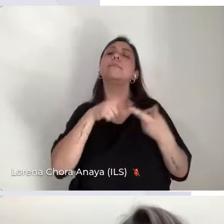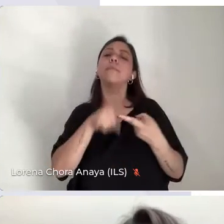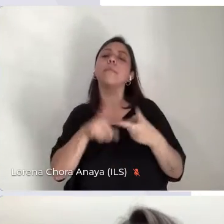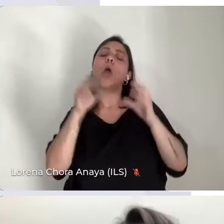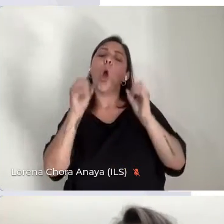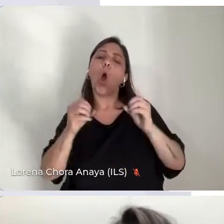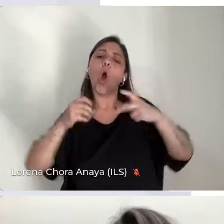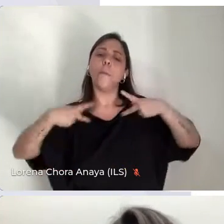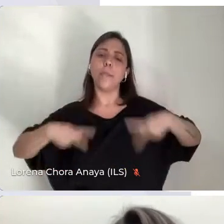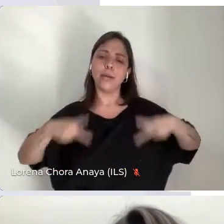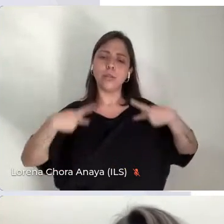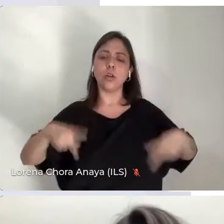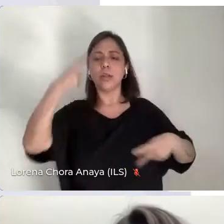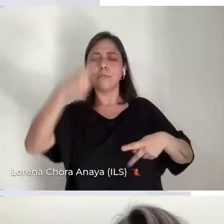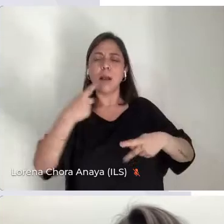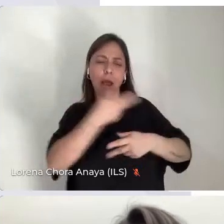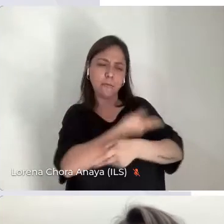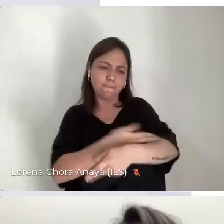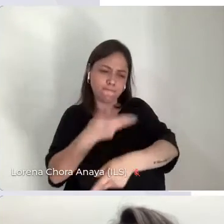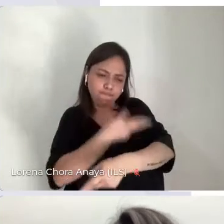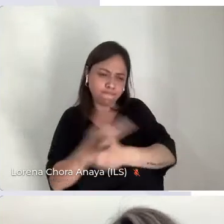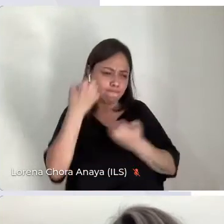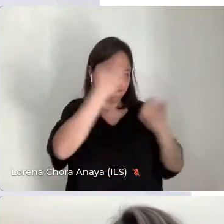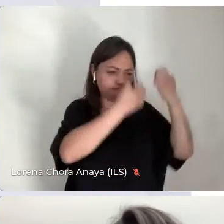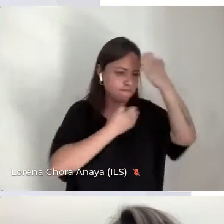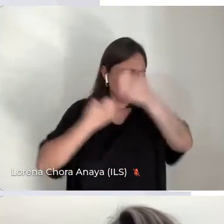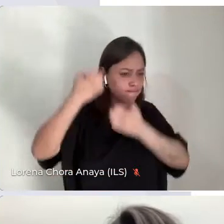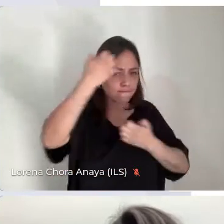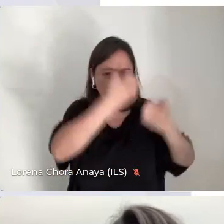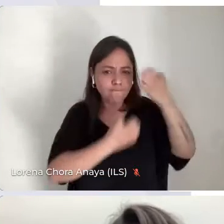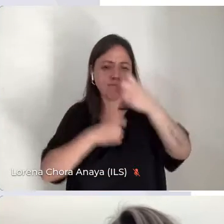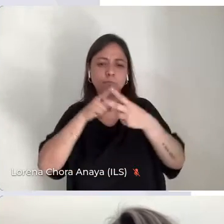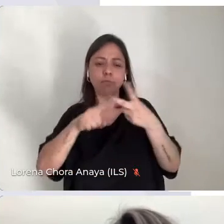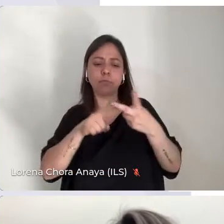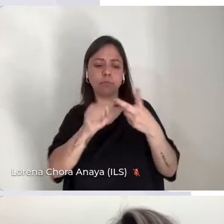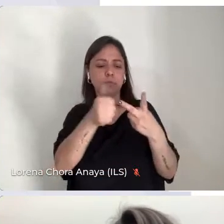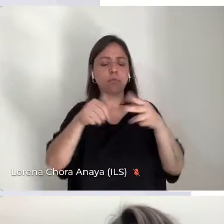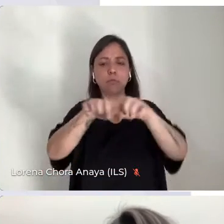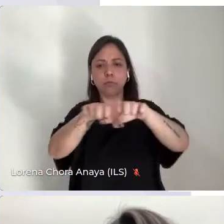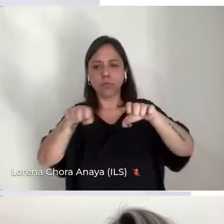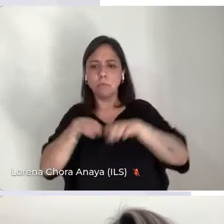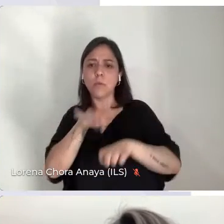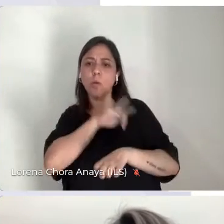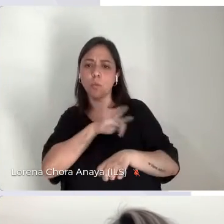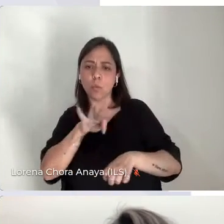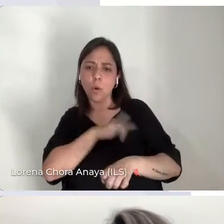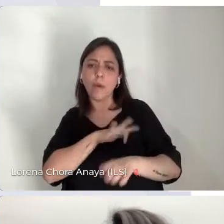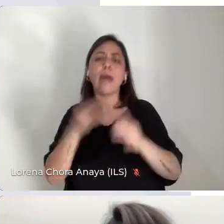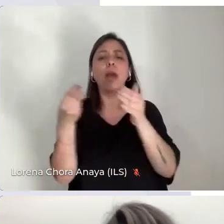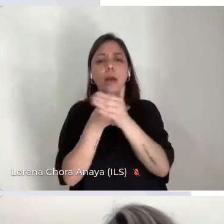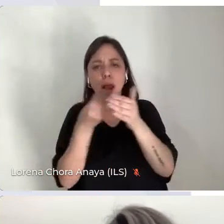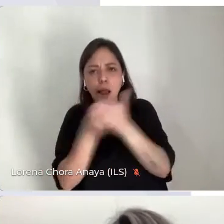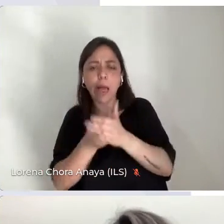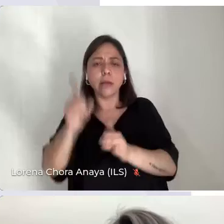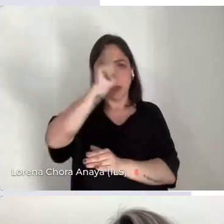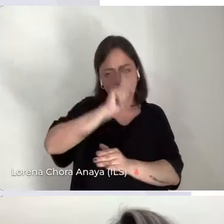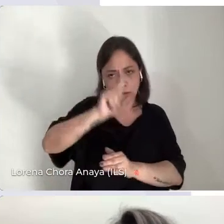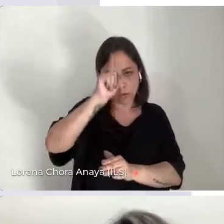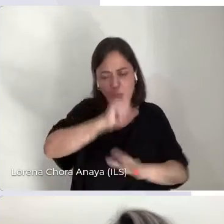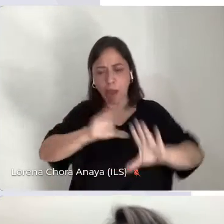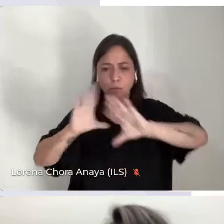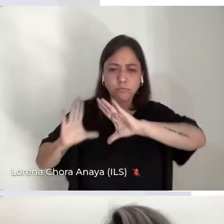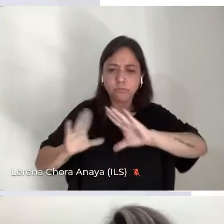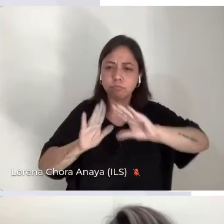gestión de medición, otros equipos que se puedan encargar de mentorías, de dar clase, y al final se gestionan